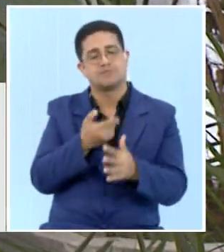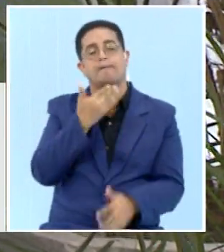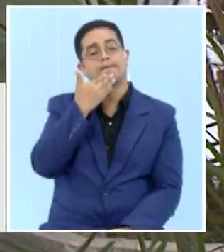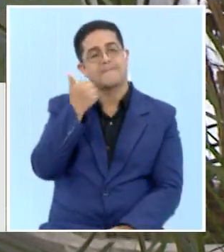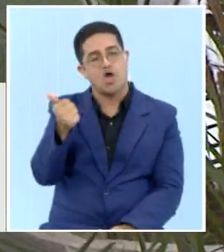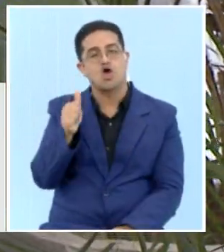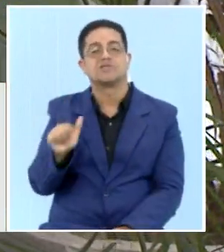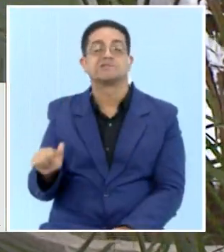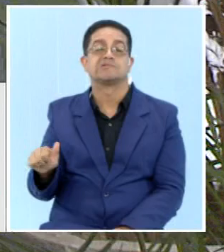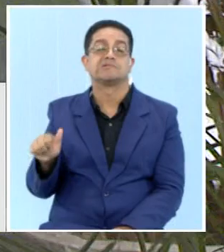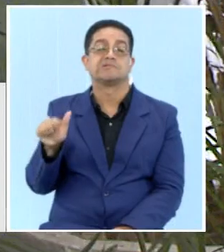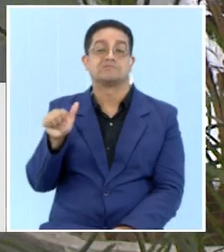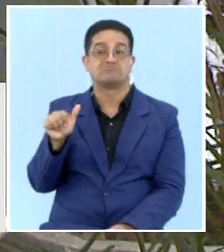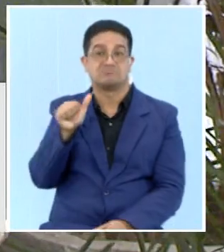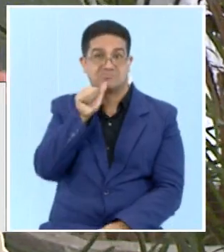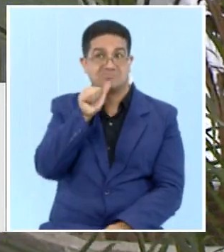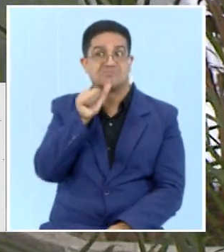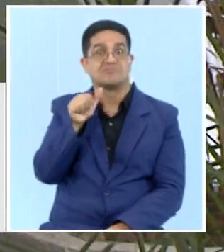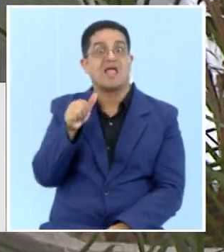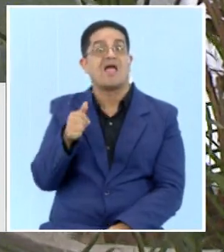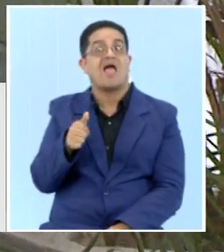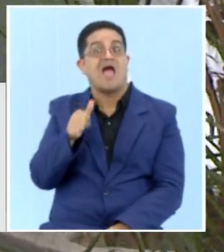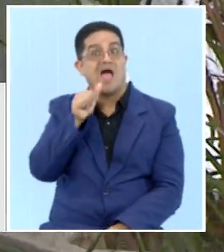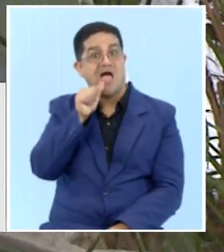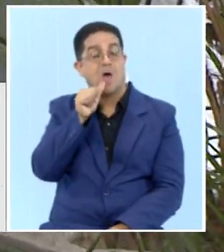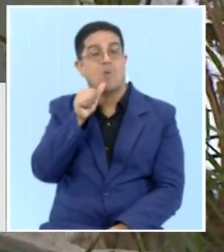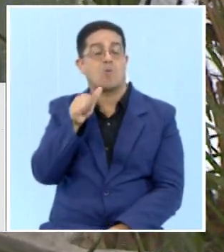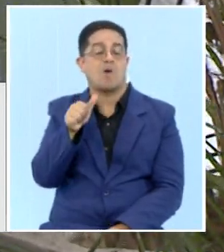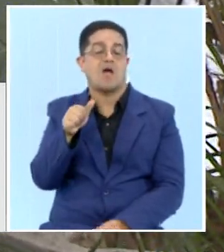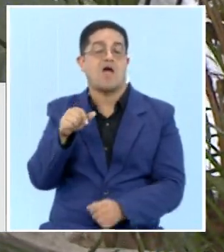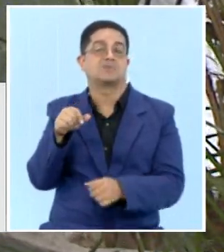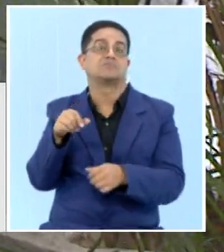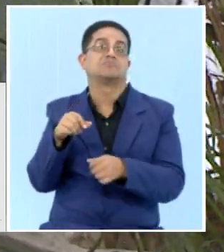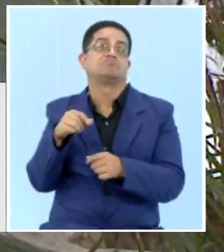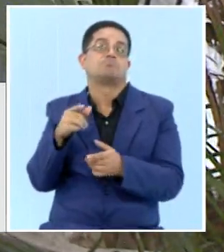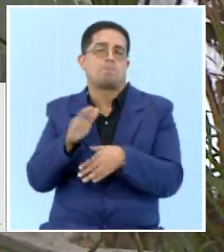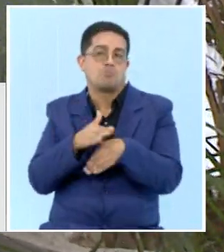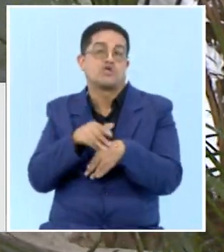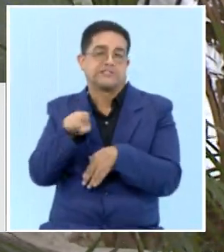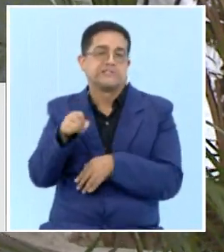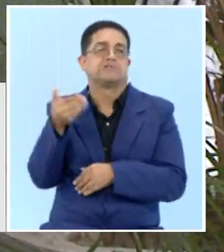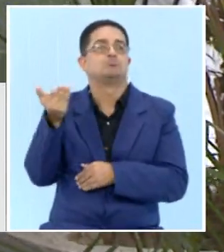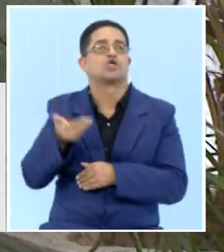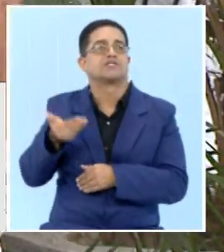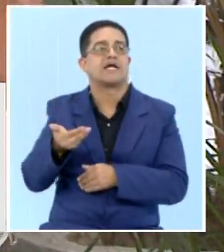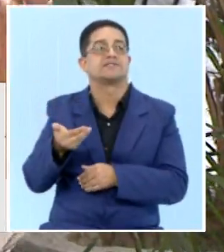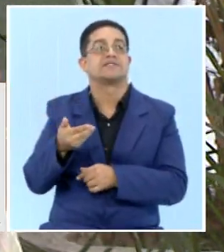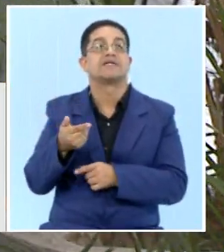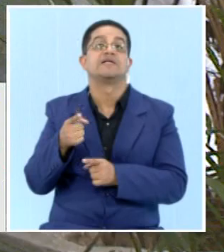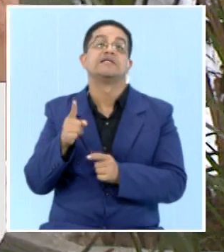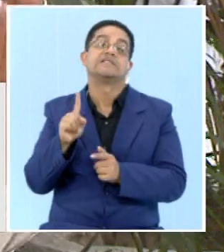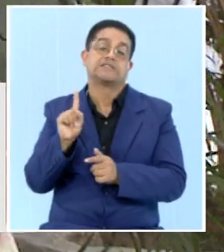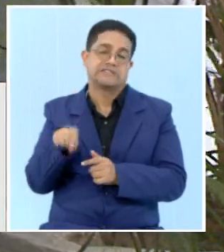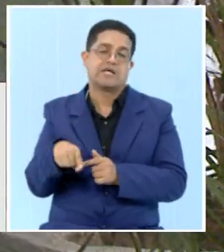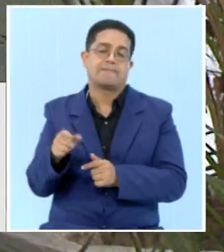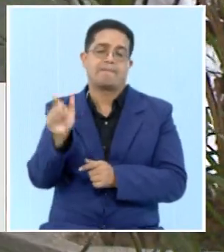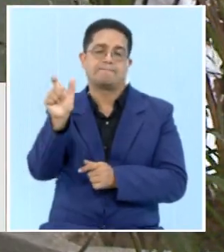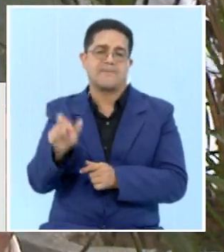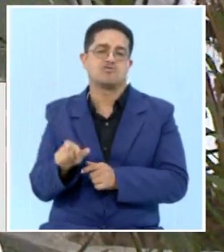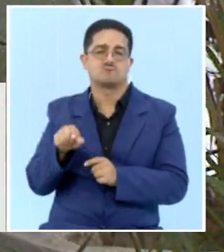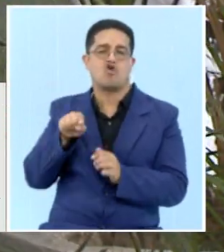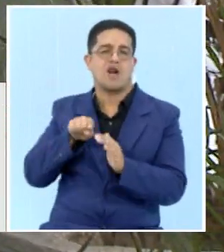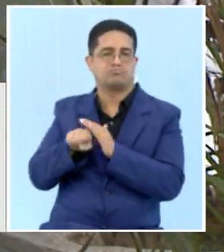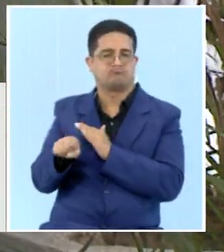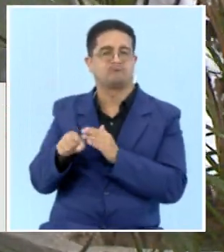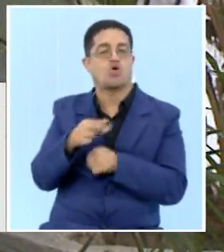para dengue en casa es con agua y con suero oral, que también es muy importante. Y bueno, por supuesto en el paciente hospitalizado se